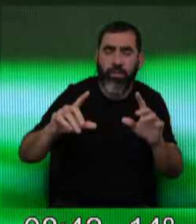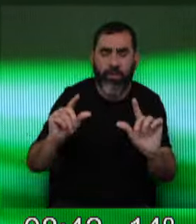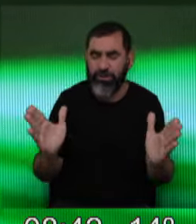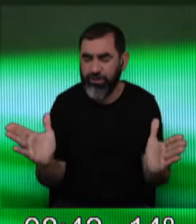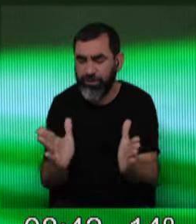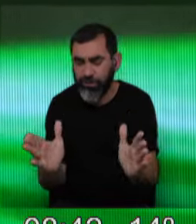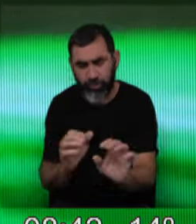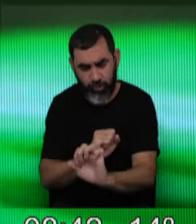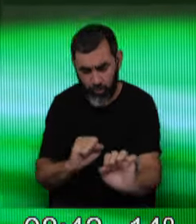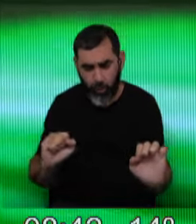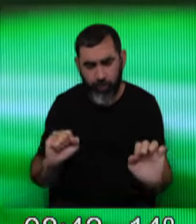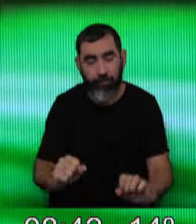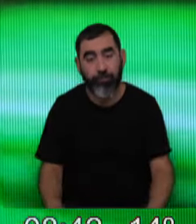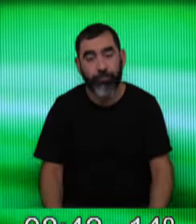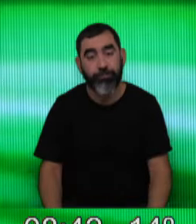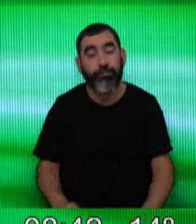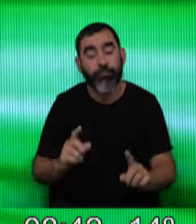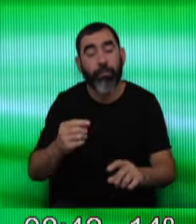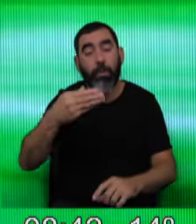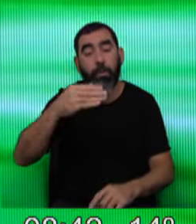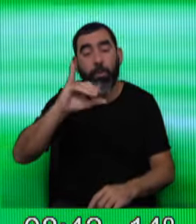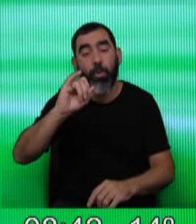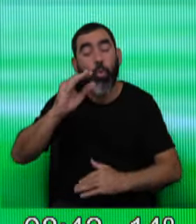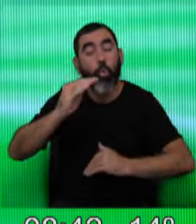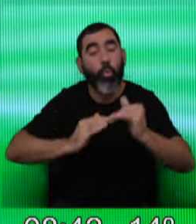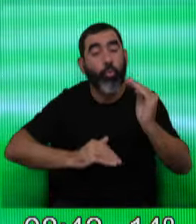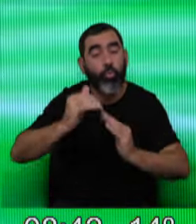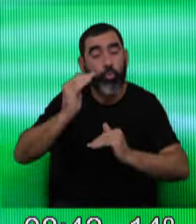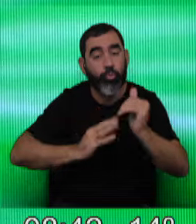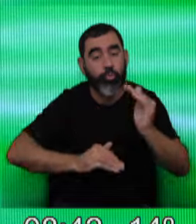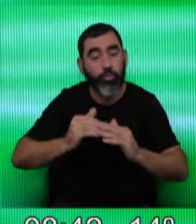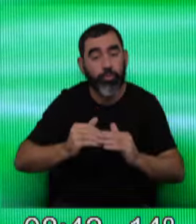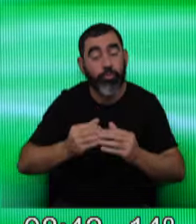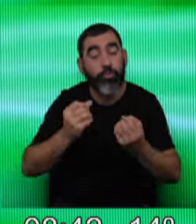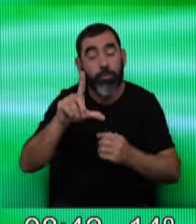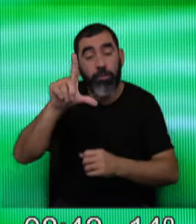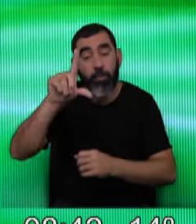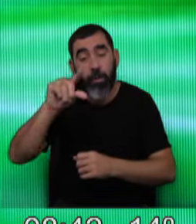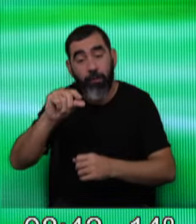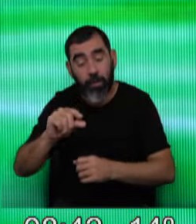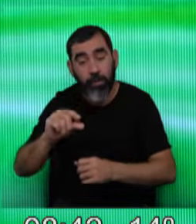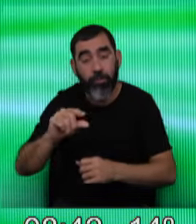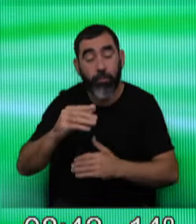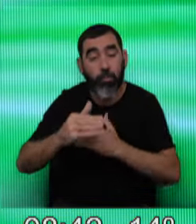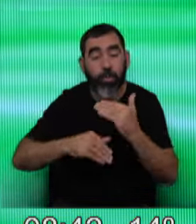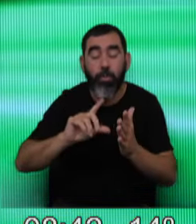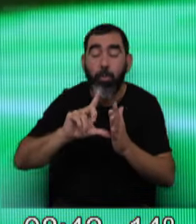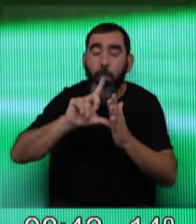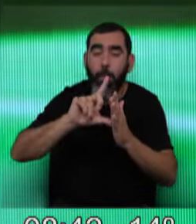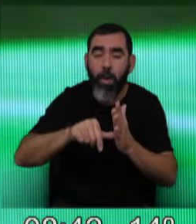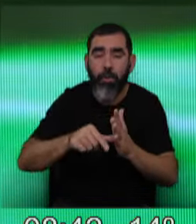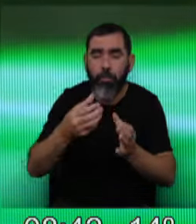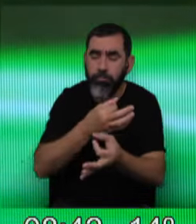aprendan ese tema. Y después también con la bioconstrucción. ¿Por qué? Porque primero es mucho más económico, es un proceso un poco más lento, pero